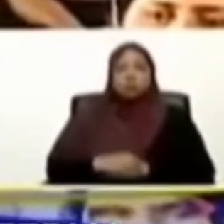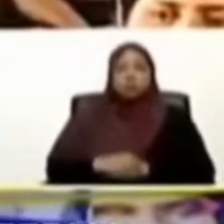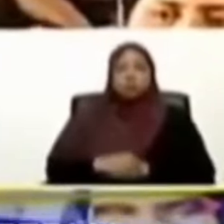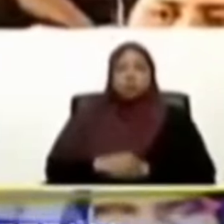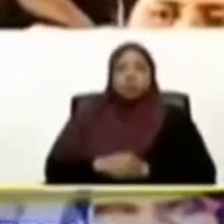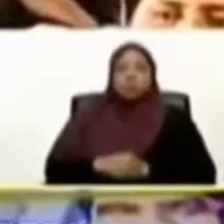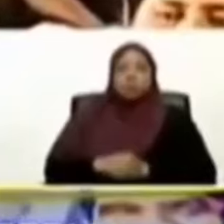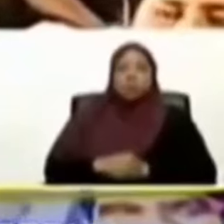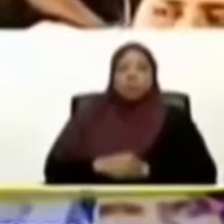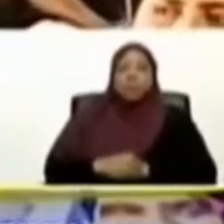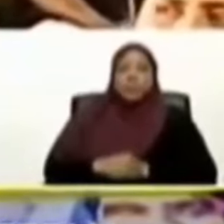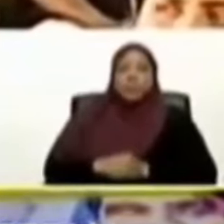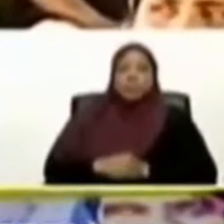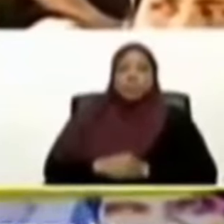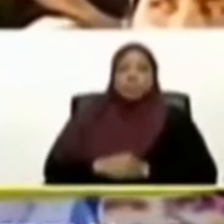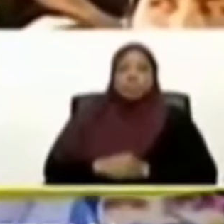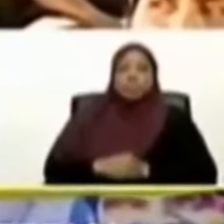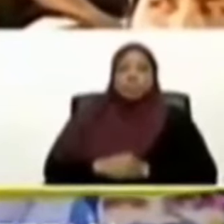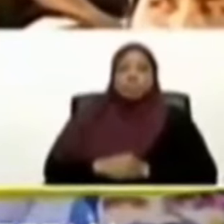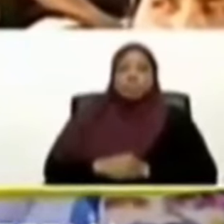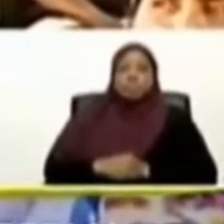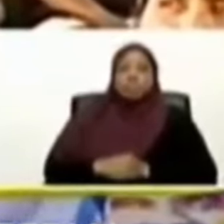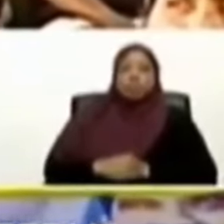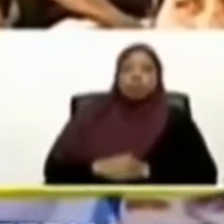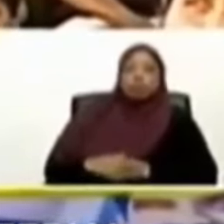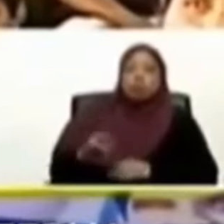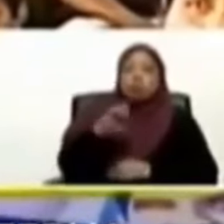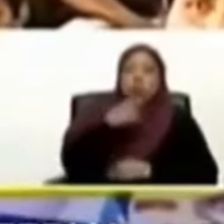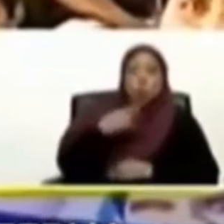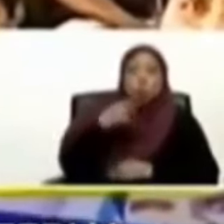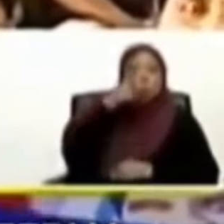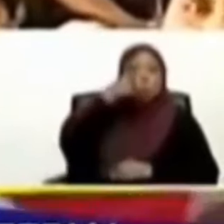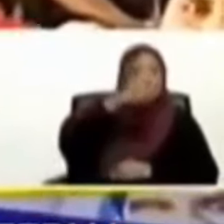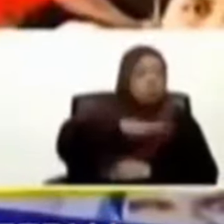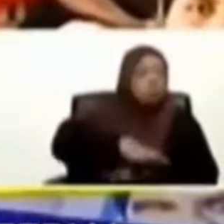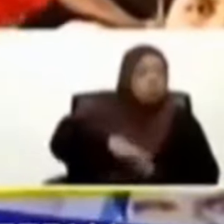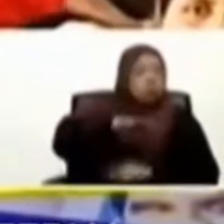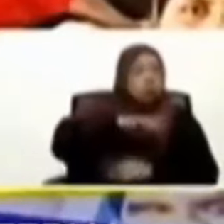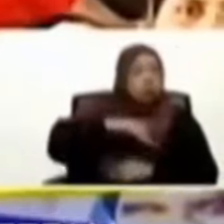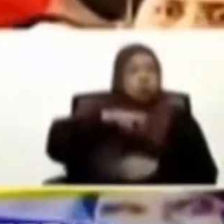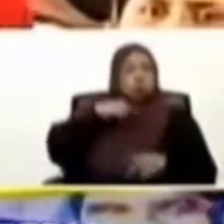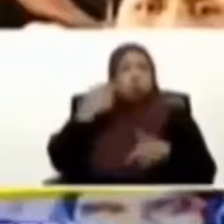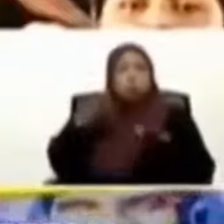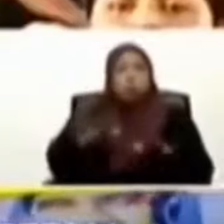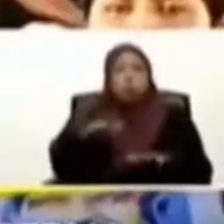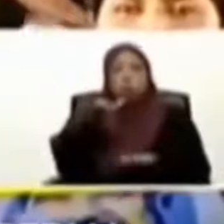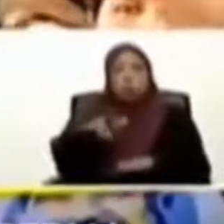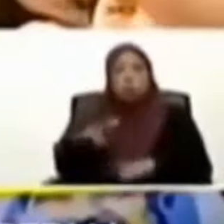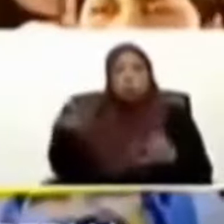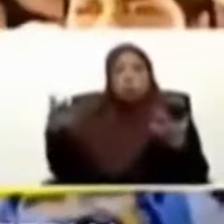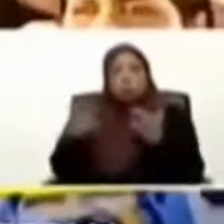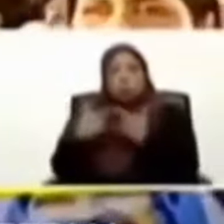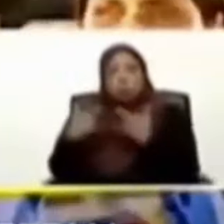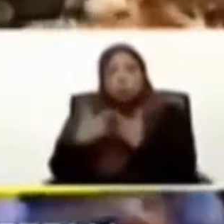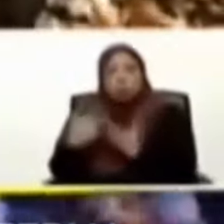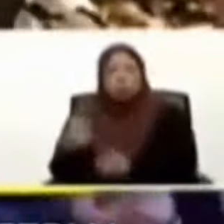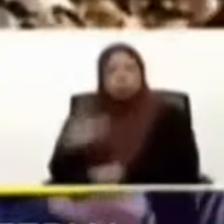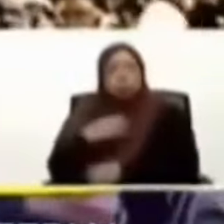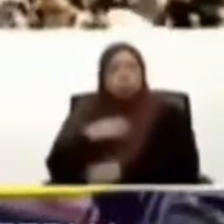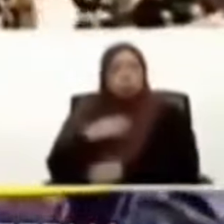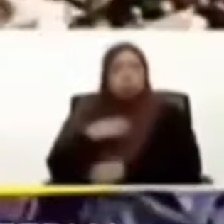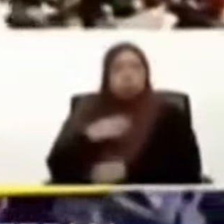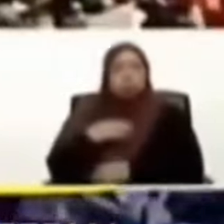mes pasado por la encuestadora Delfos, 52% de los encuestados lo apoyaron, mientras que Maduro obtenía